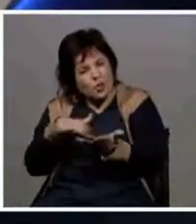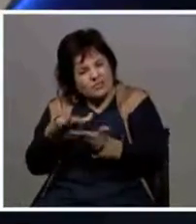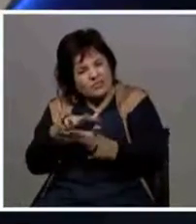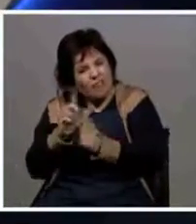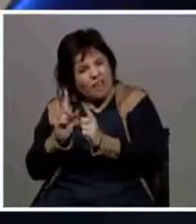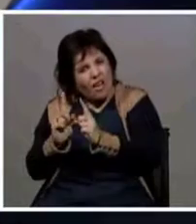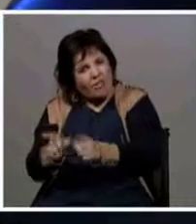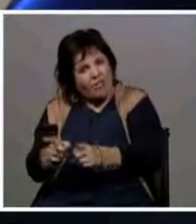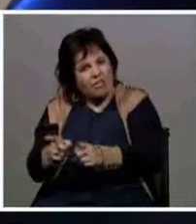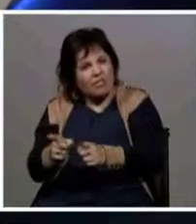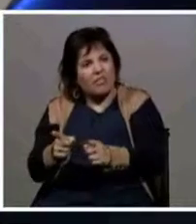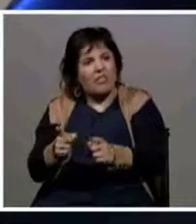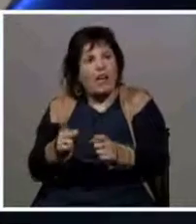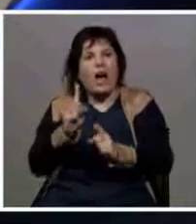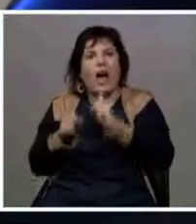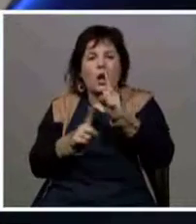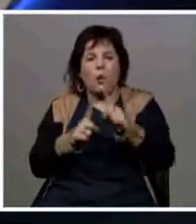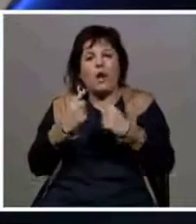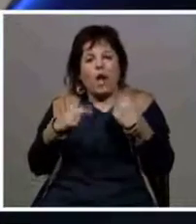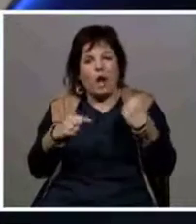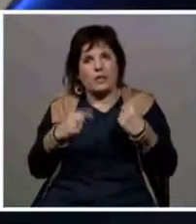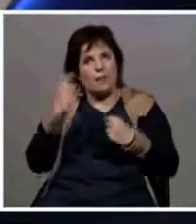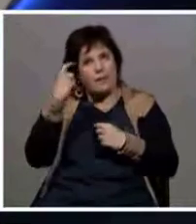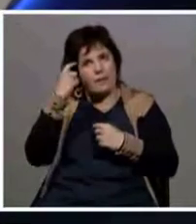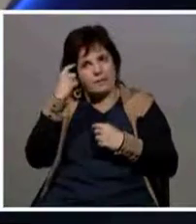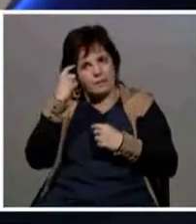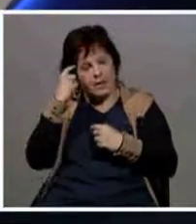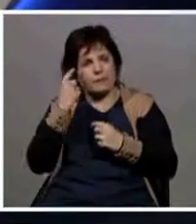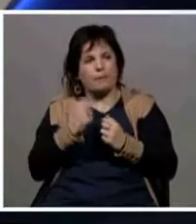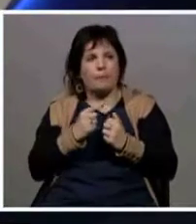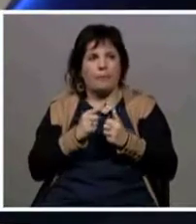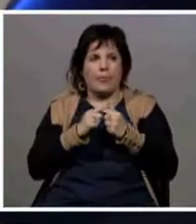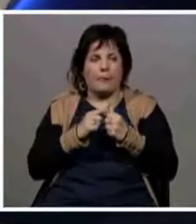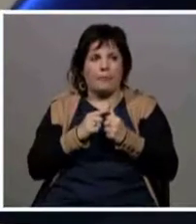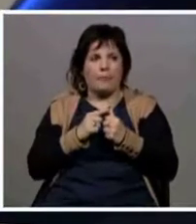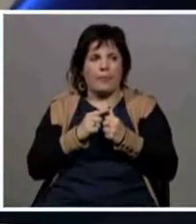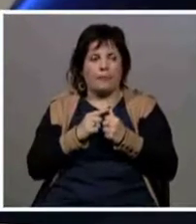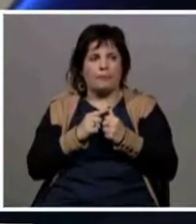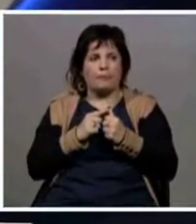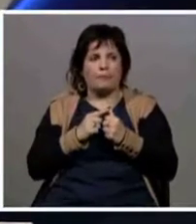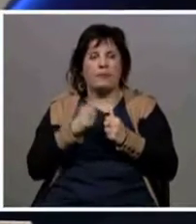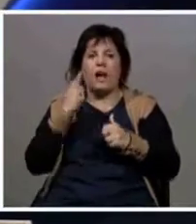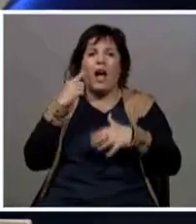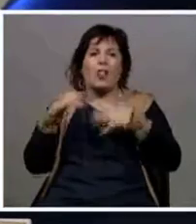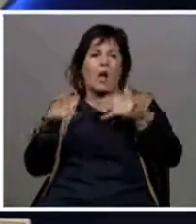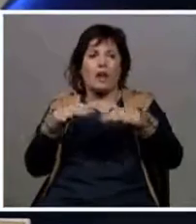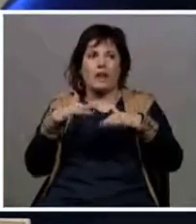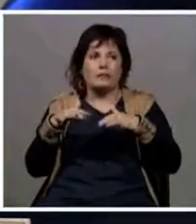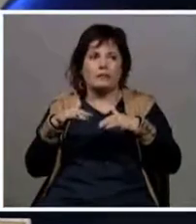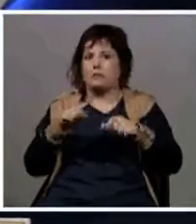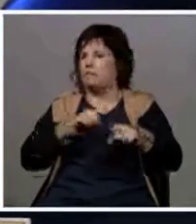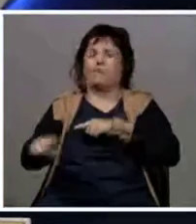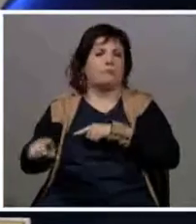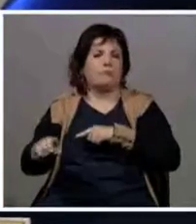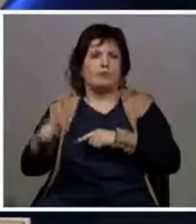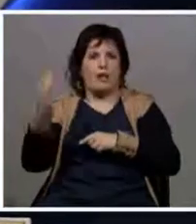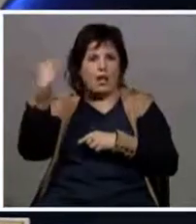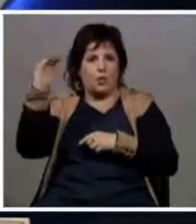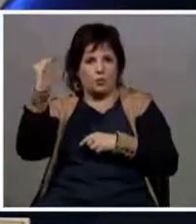genera algunos efectos que hay que pensar como sociedad primero estas adolescentes pasan rápidamente al mundo adulto